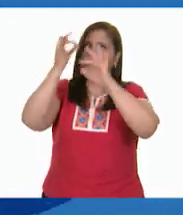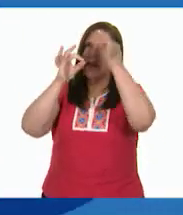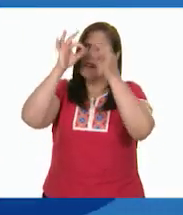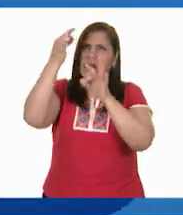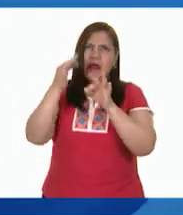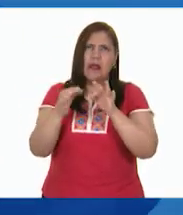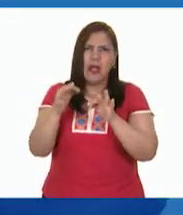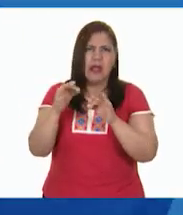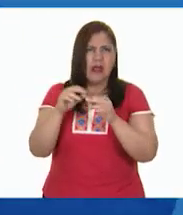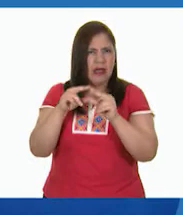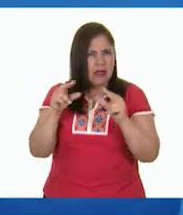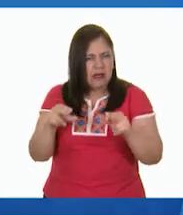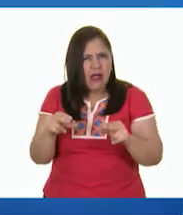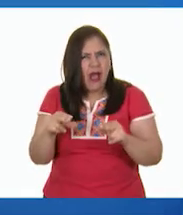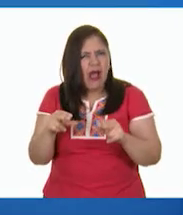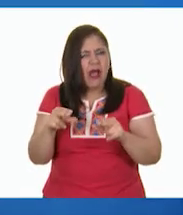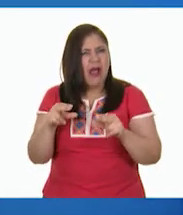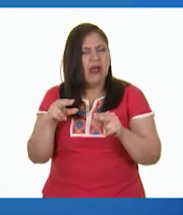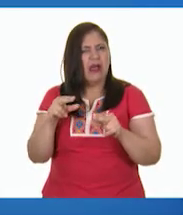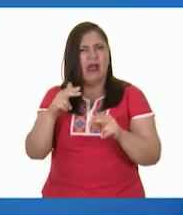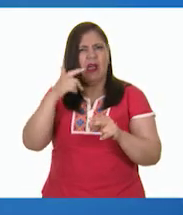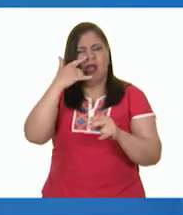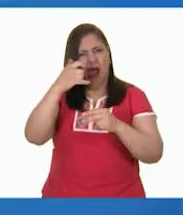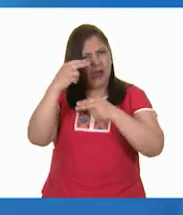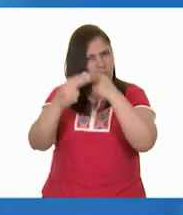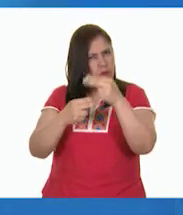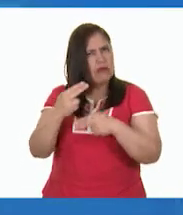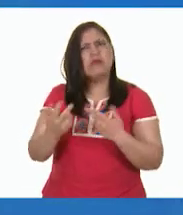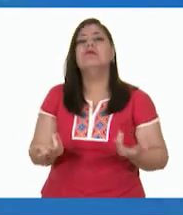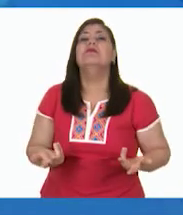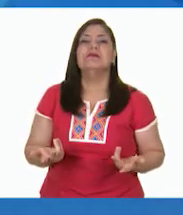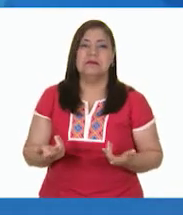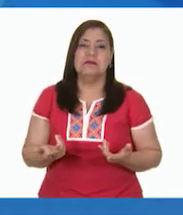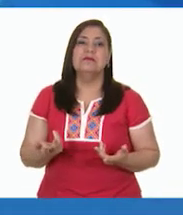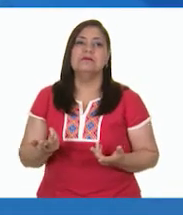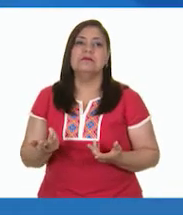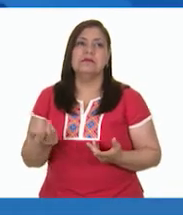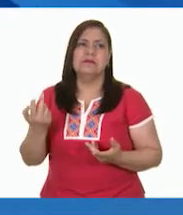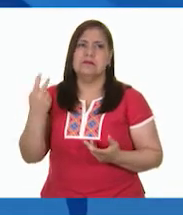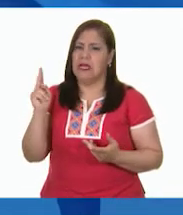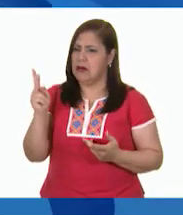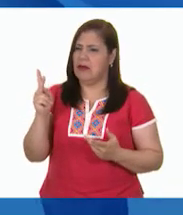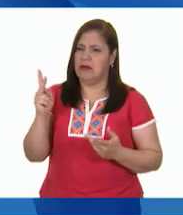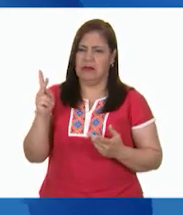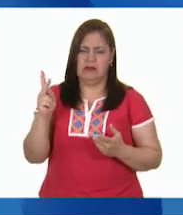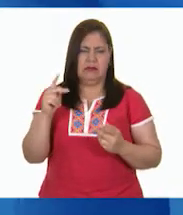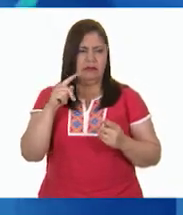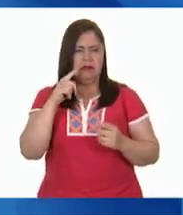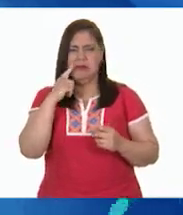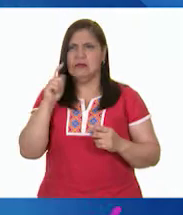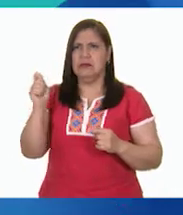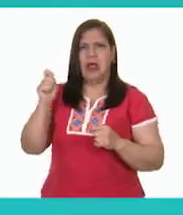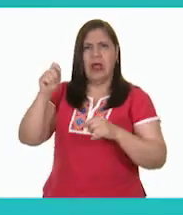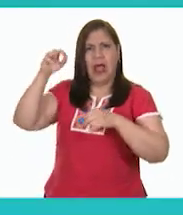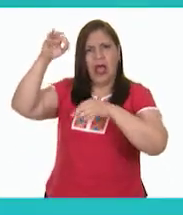nube. ¿De las nubes? ¡Guau! Oye, pero las gotas de agua también caen de las nubes.